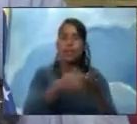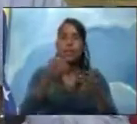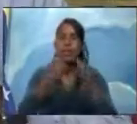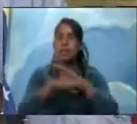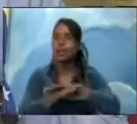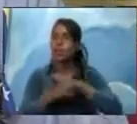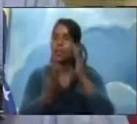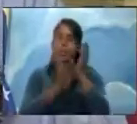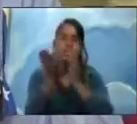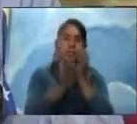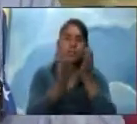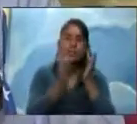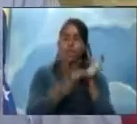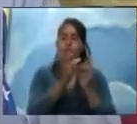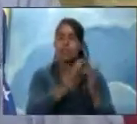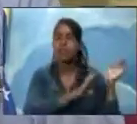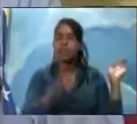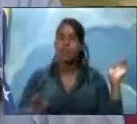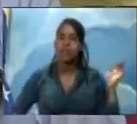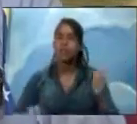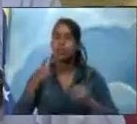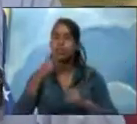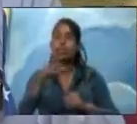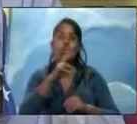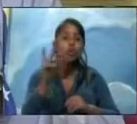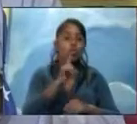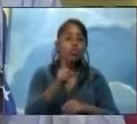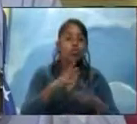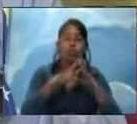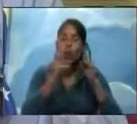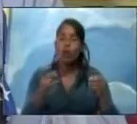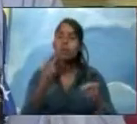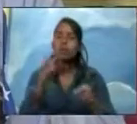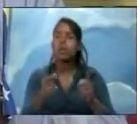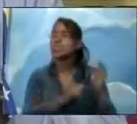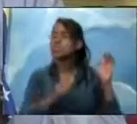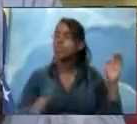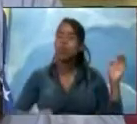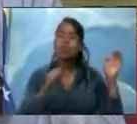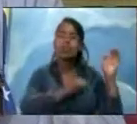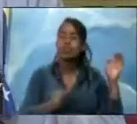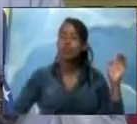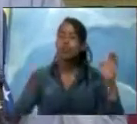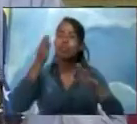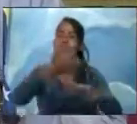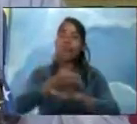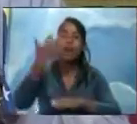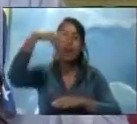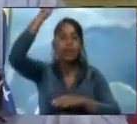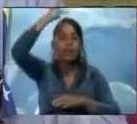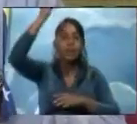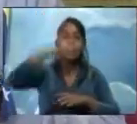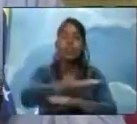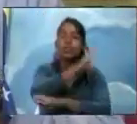y le servían. Jesucristo dijo, no todo el que me diga Señor, Señor, entrará al reino de los cielos, sino el que